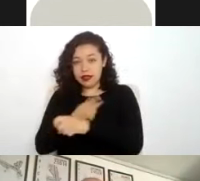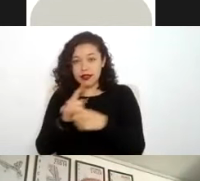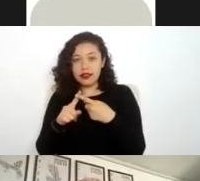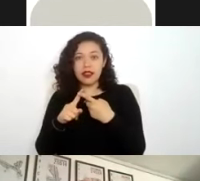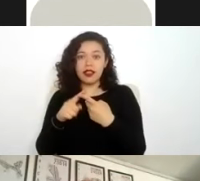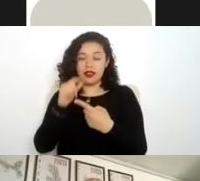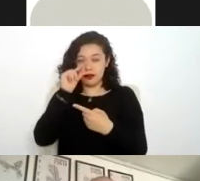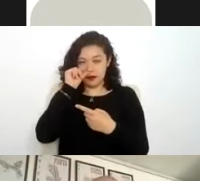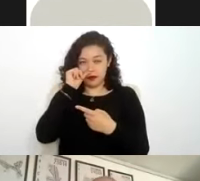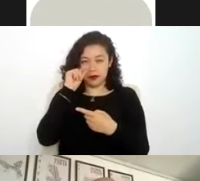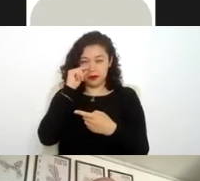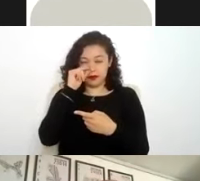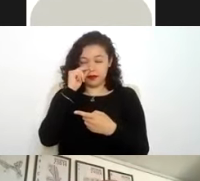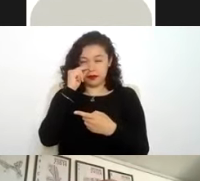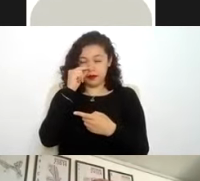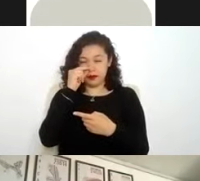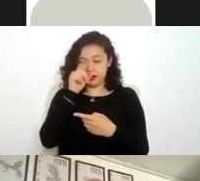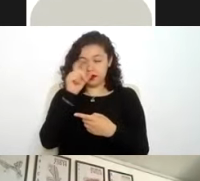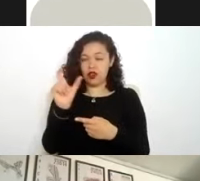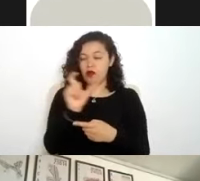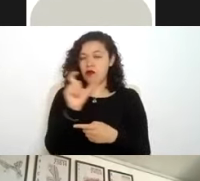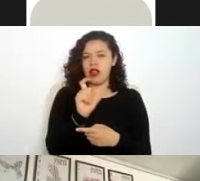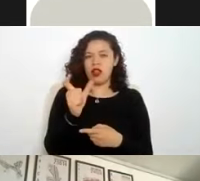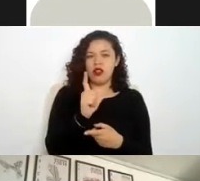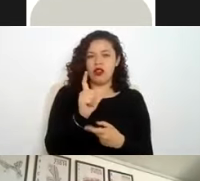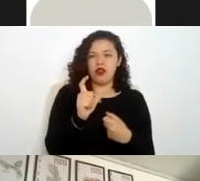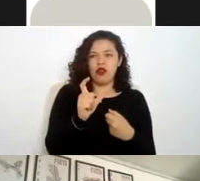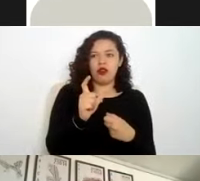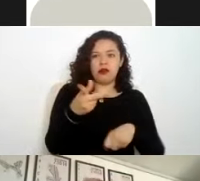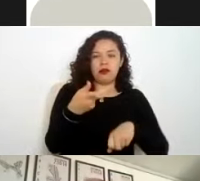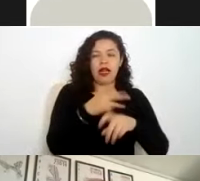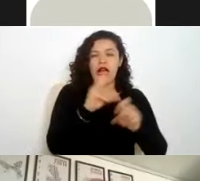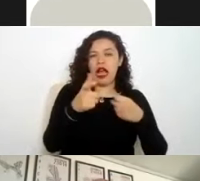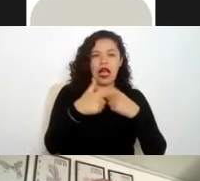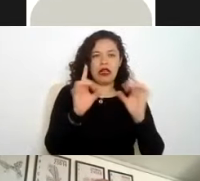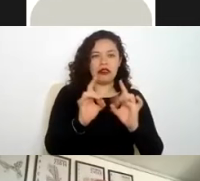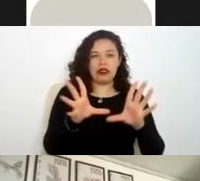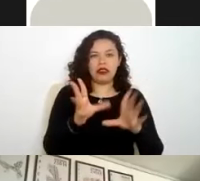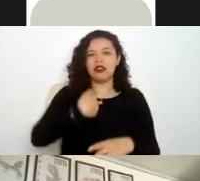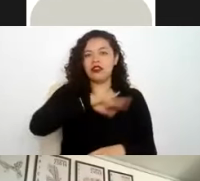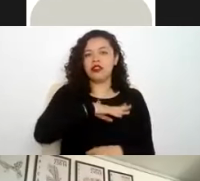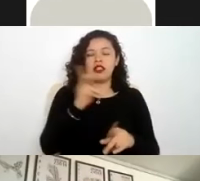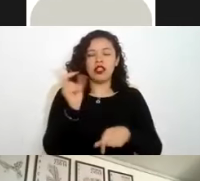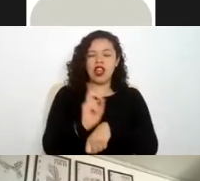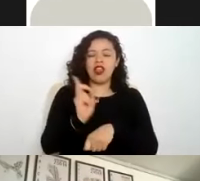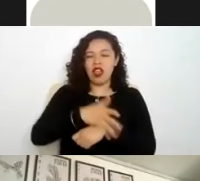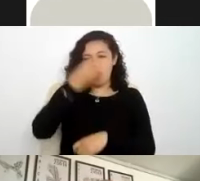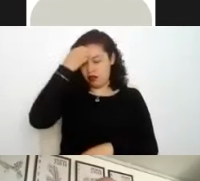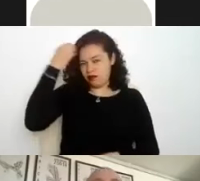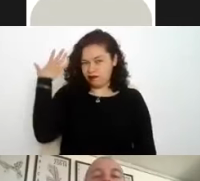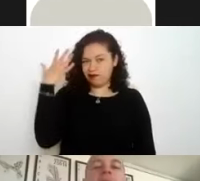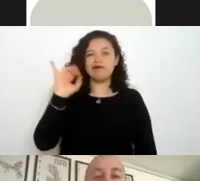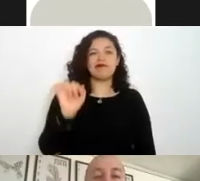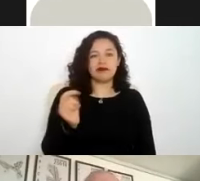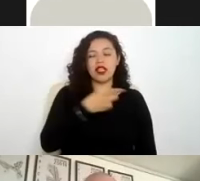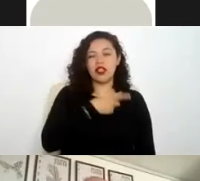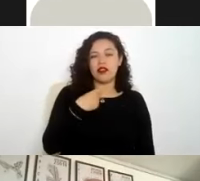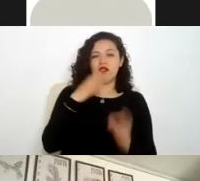ayudamos, cuando hay una inundación, pero se nos olvida, en nuestro día a día se nos olvida y la verdad es que creo que tenemos que tener un estilo de